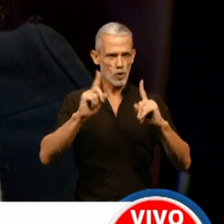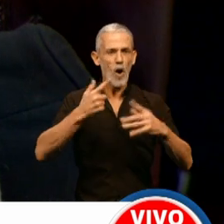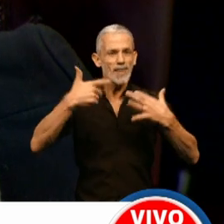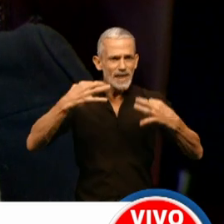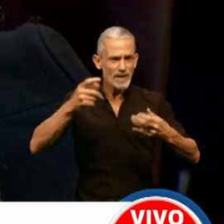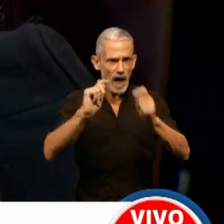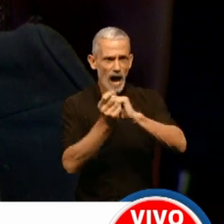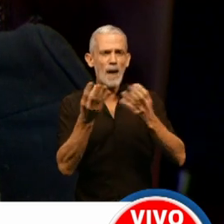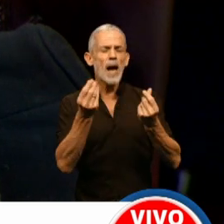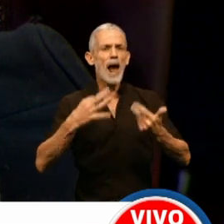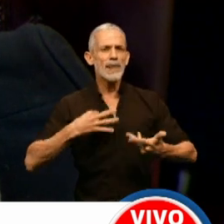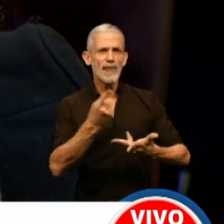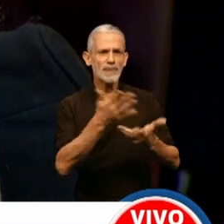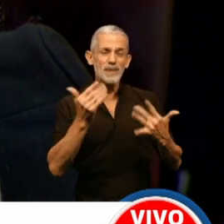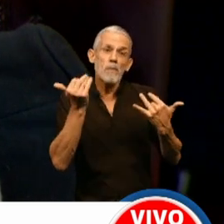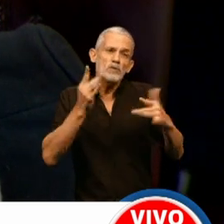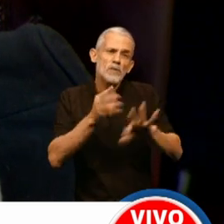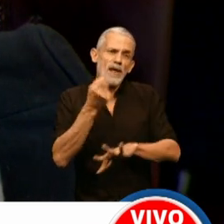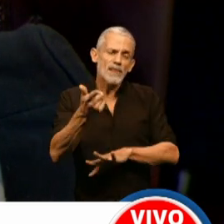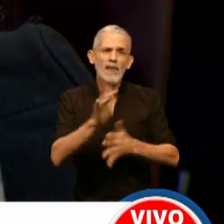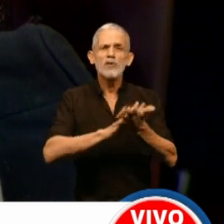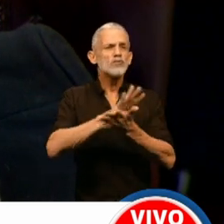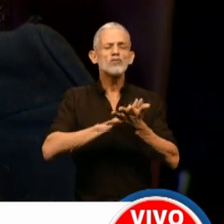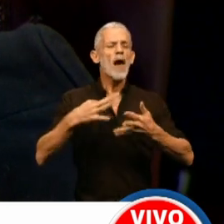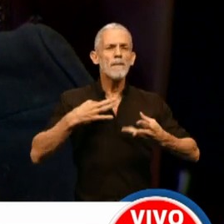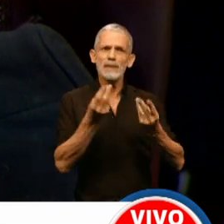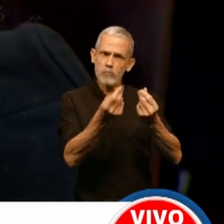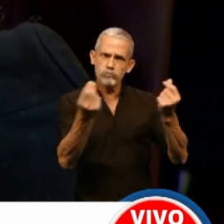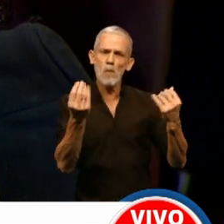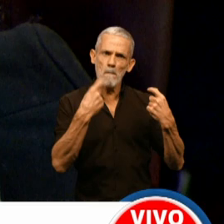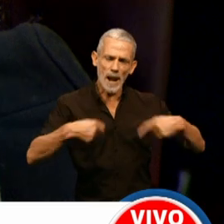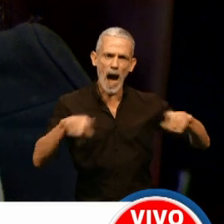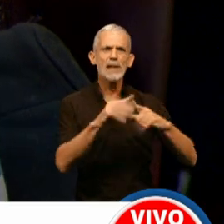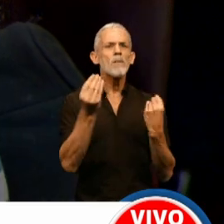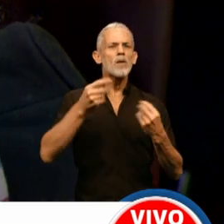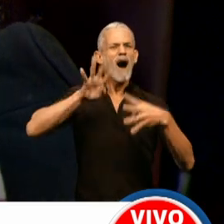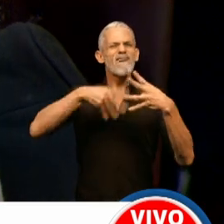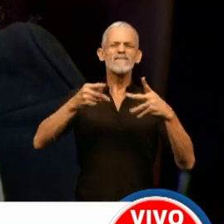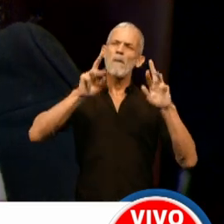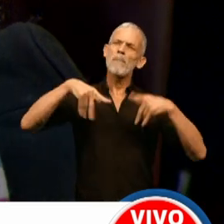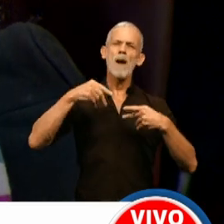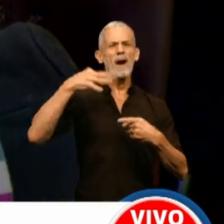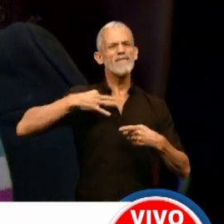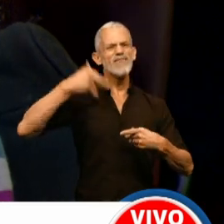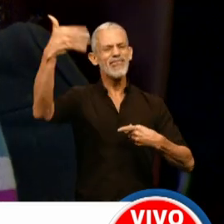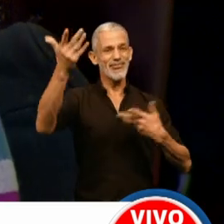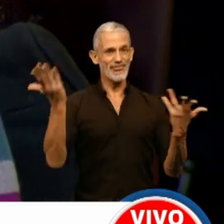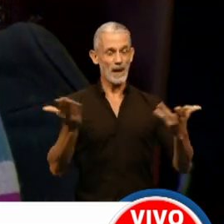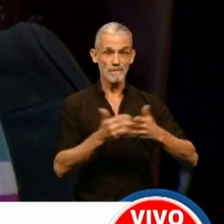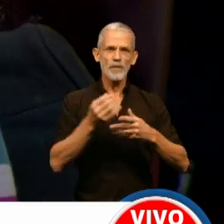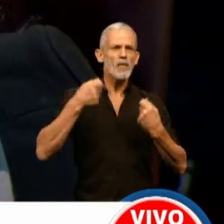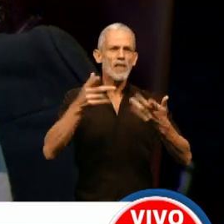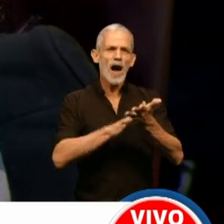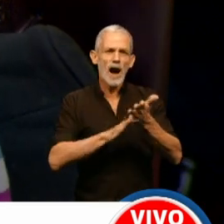que modifican su calidad de vida la posibilidad de resolver su vida material y la oportunidad de planificar proyectos de vida cuando hablamos de